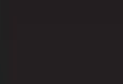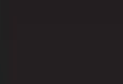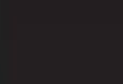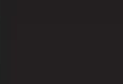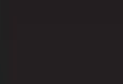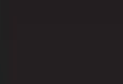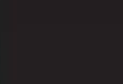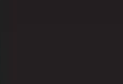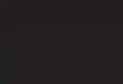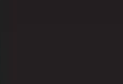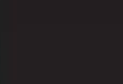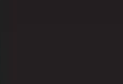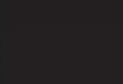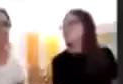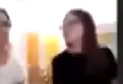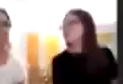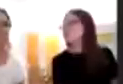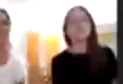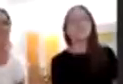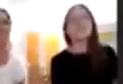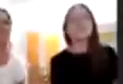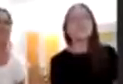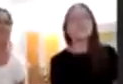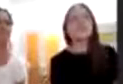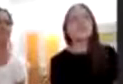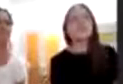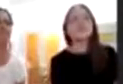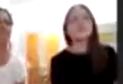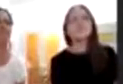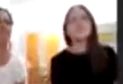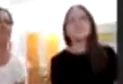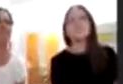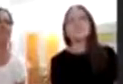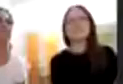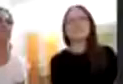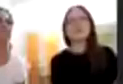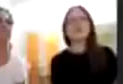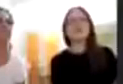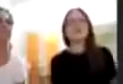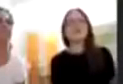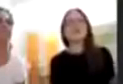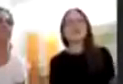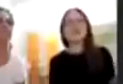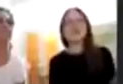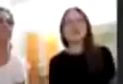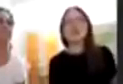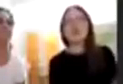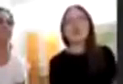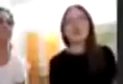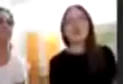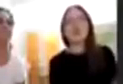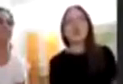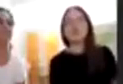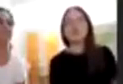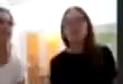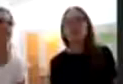muy interesante compartirlo con todos ustedes. Y bueno, yo soy